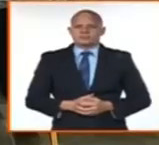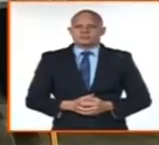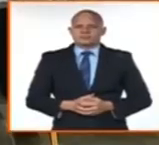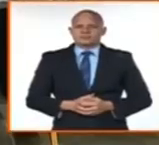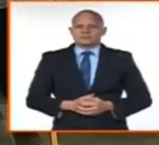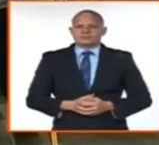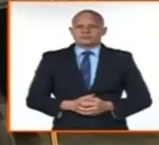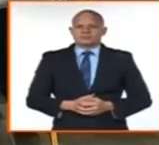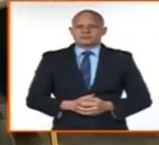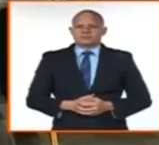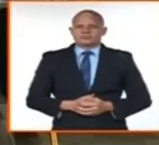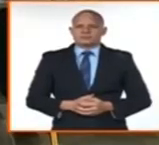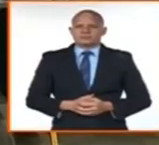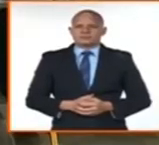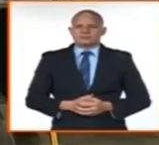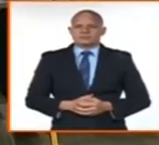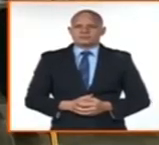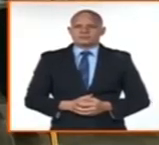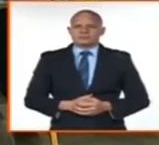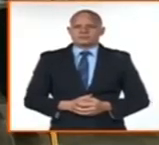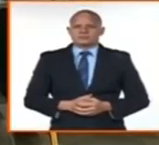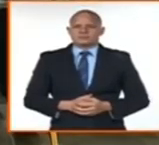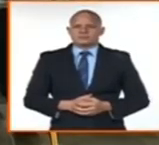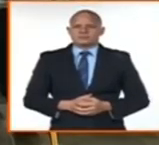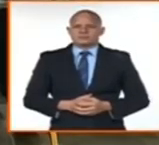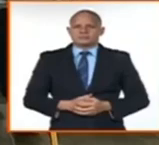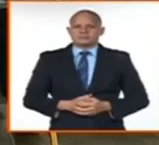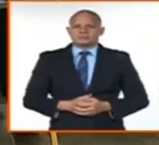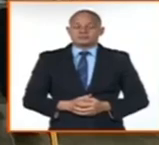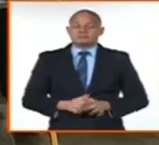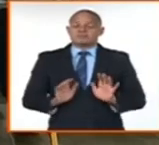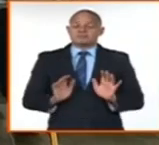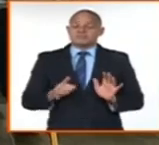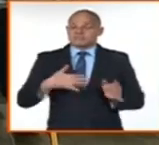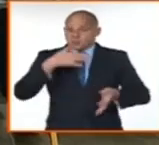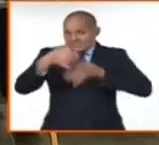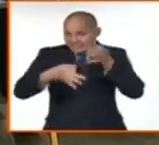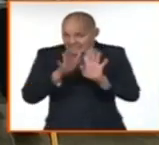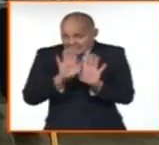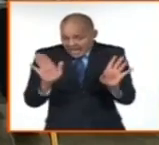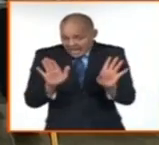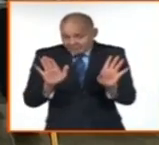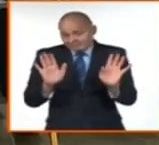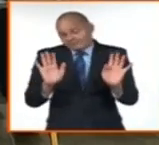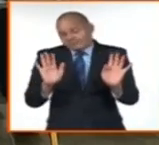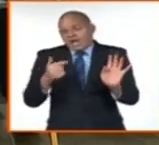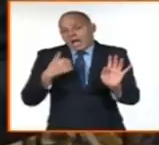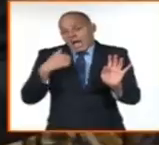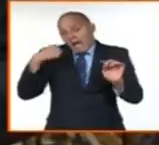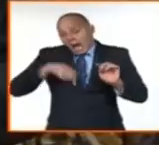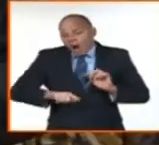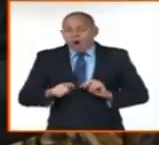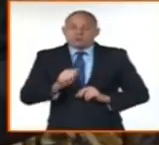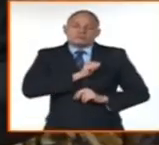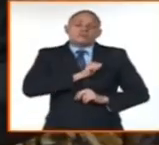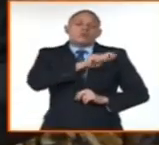Y bueno, ahora les toca a ustedes. Dennos nuestras impresiones, critiquen,